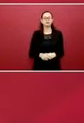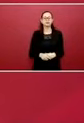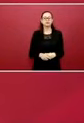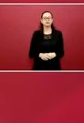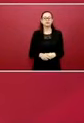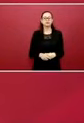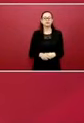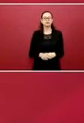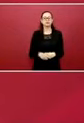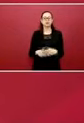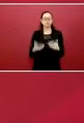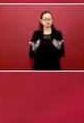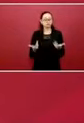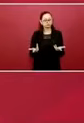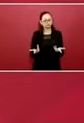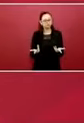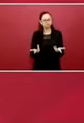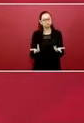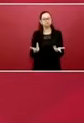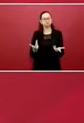que